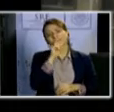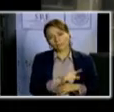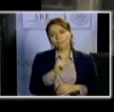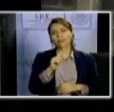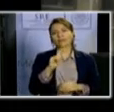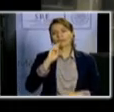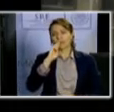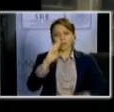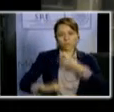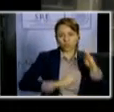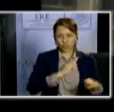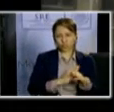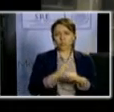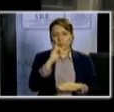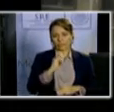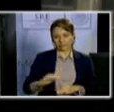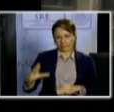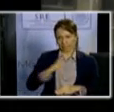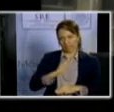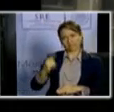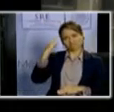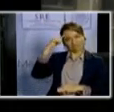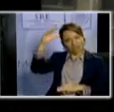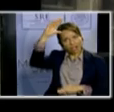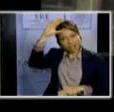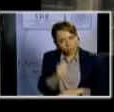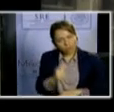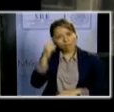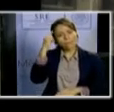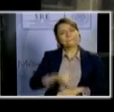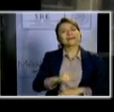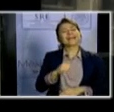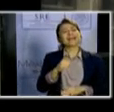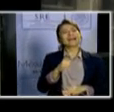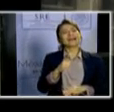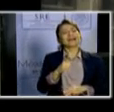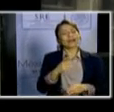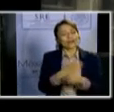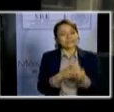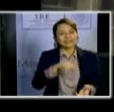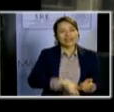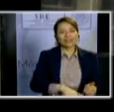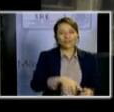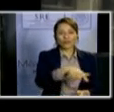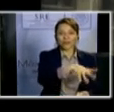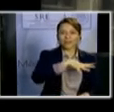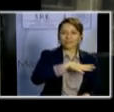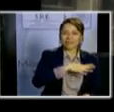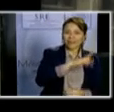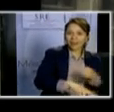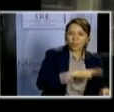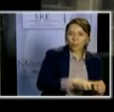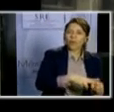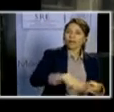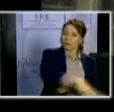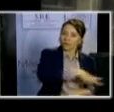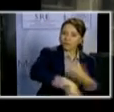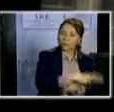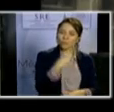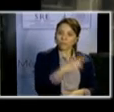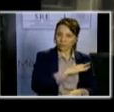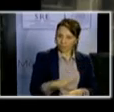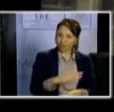la negociación y adopción de los Objetivos de Desarrollo Sostenible, donde cambio climático figura prominentemente, y también con